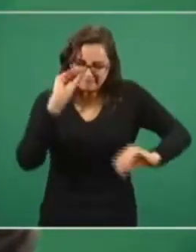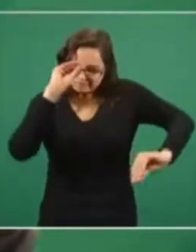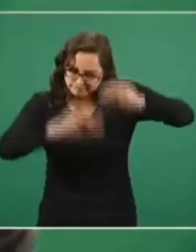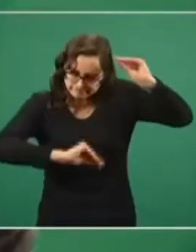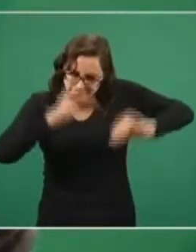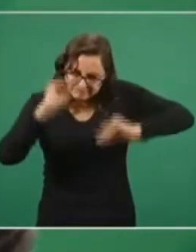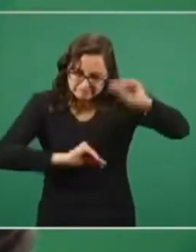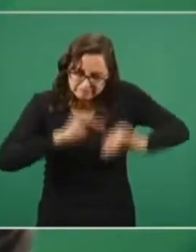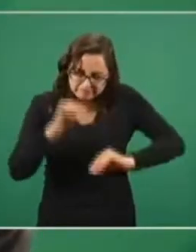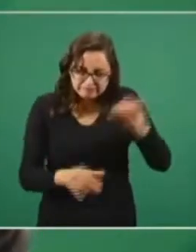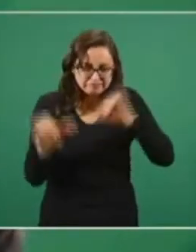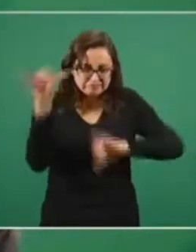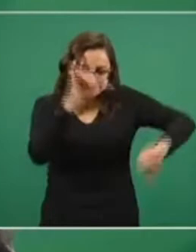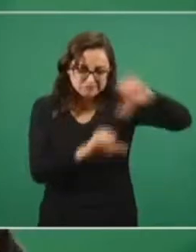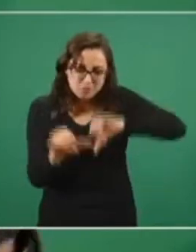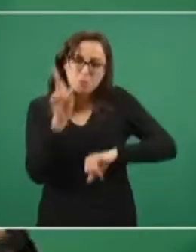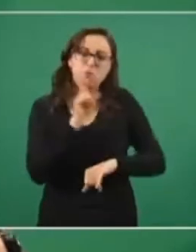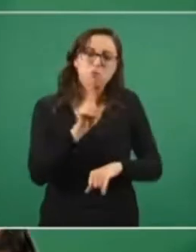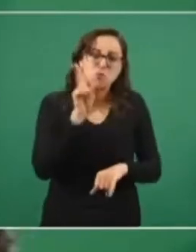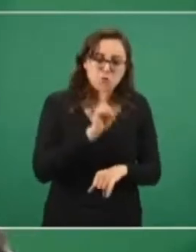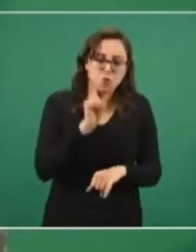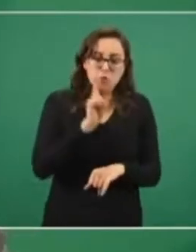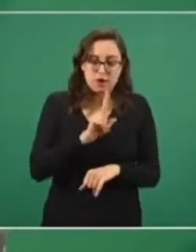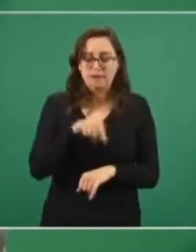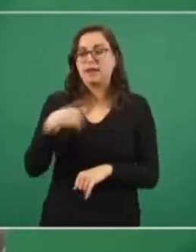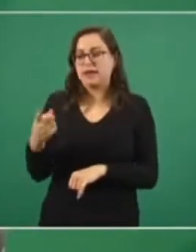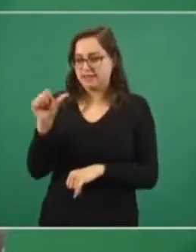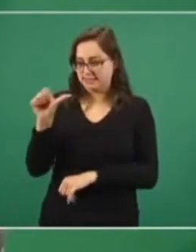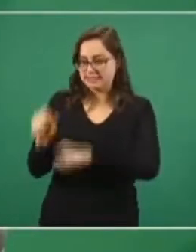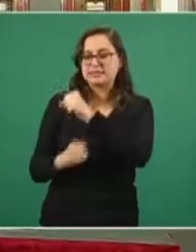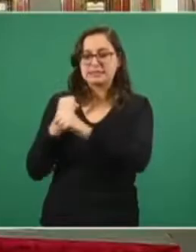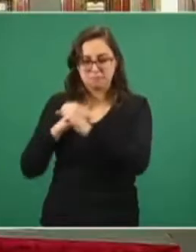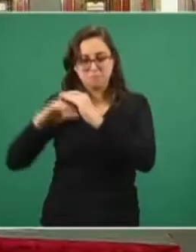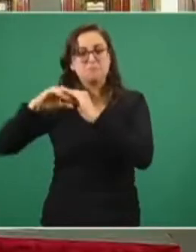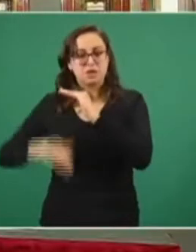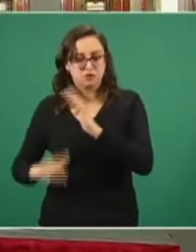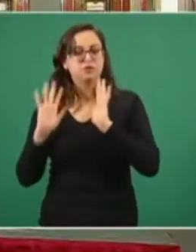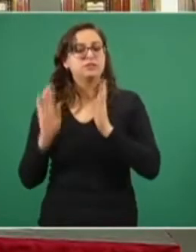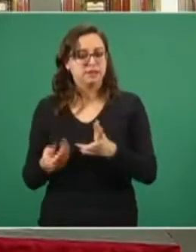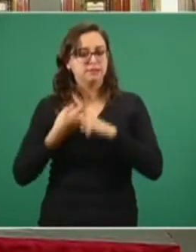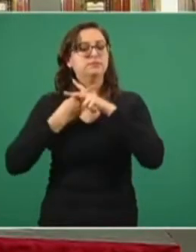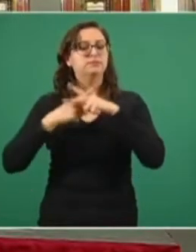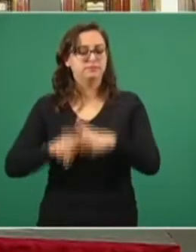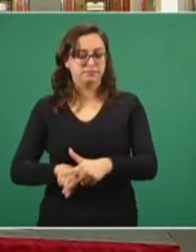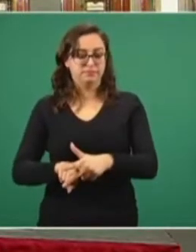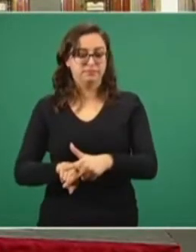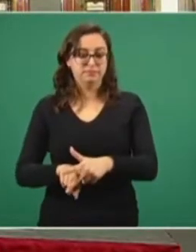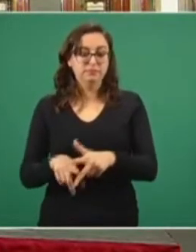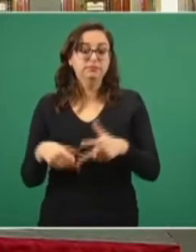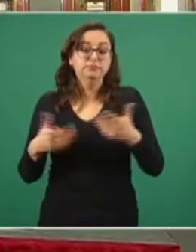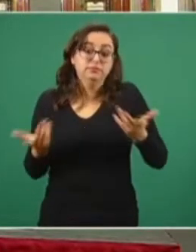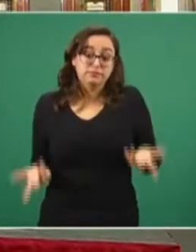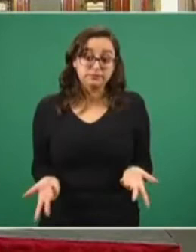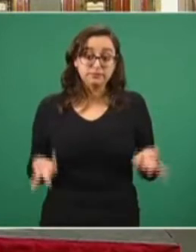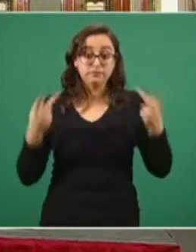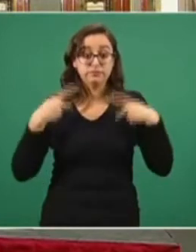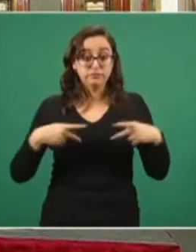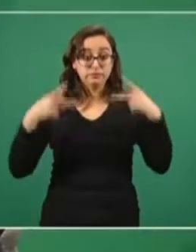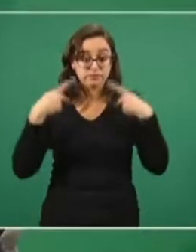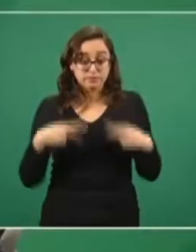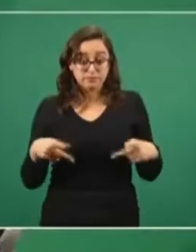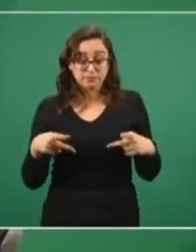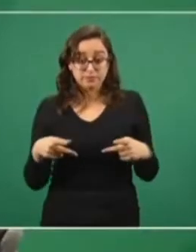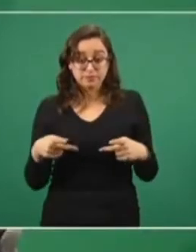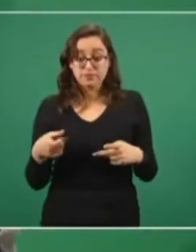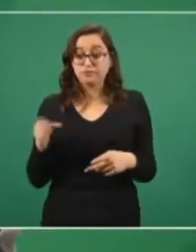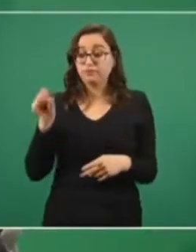preparando ensayos clínicos en personas menores de 16 años. Entonces, en concreto, si una persona hoy